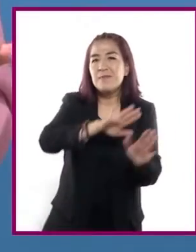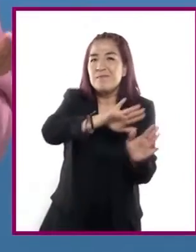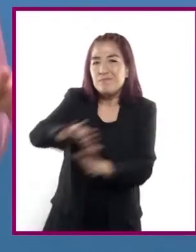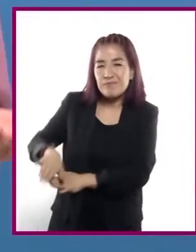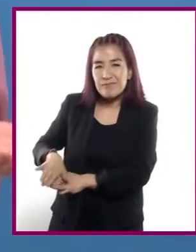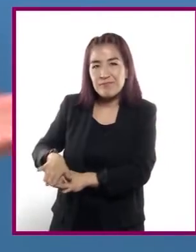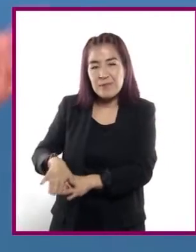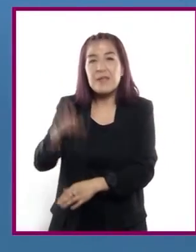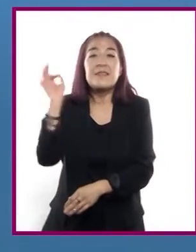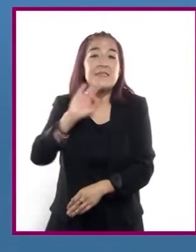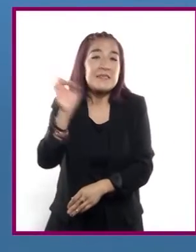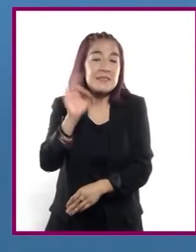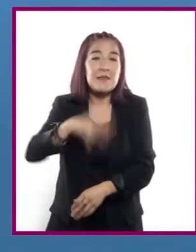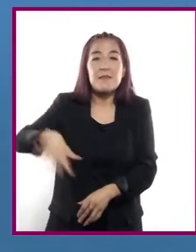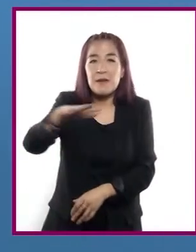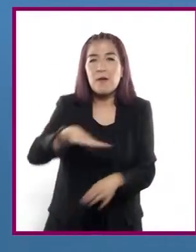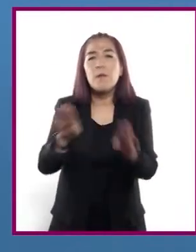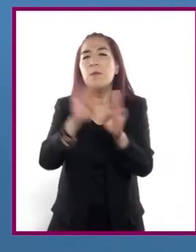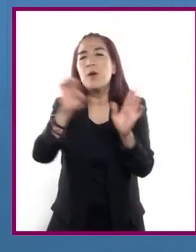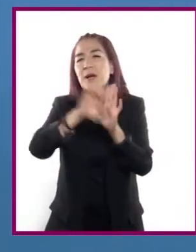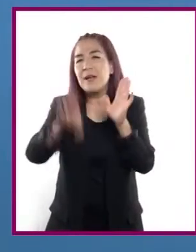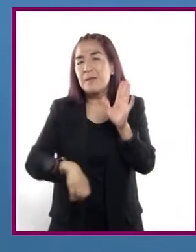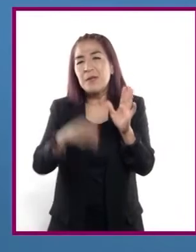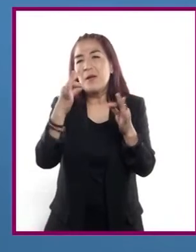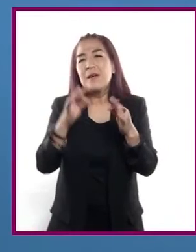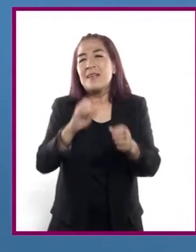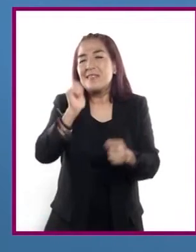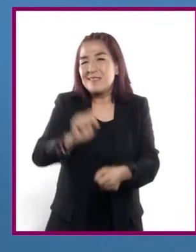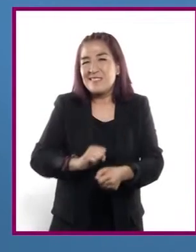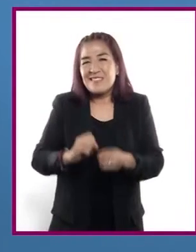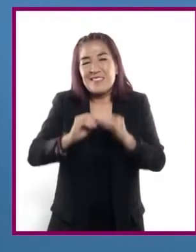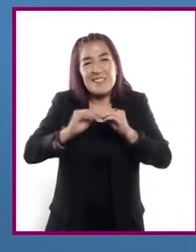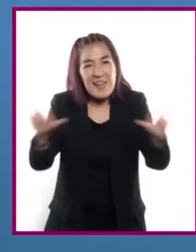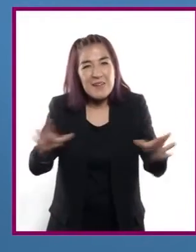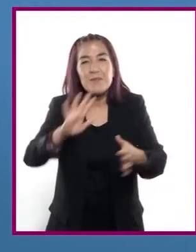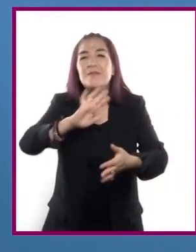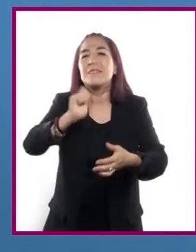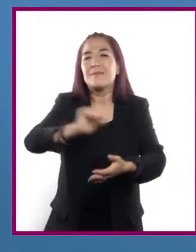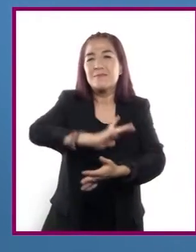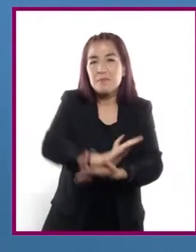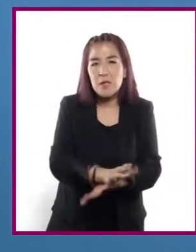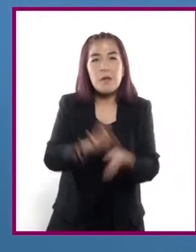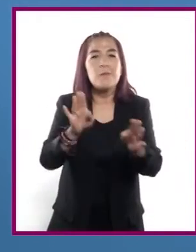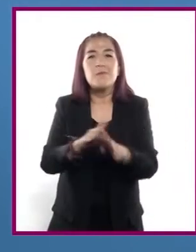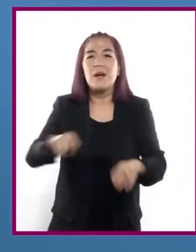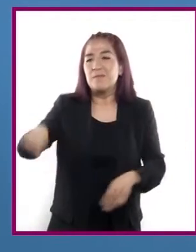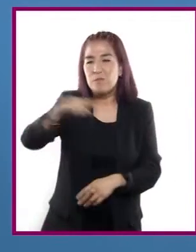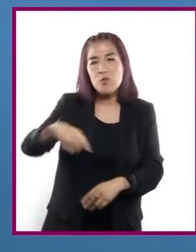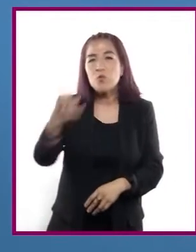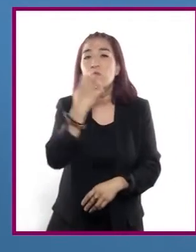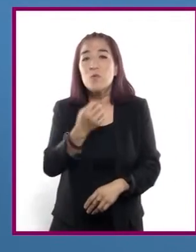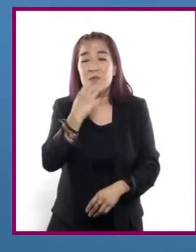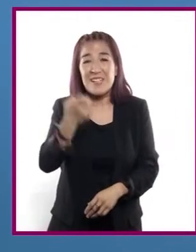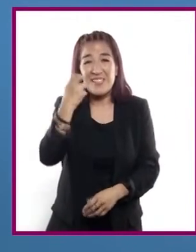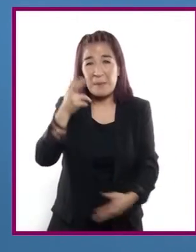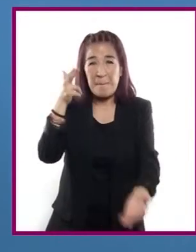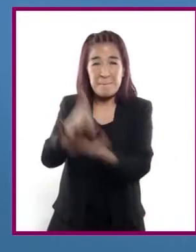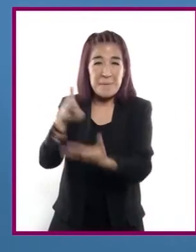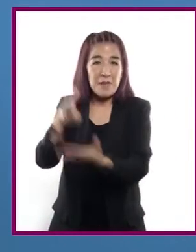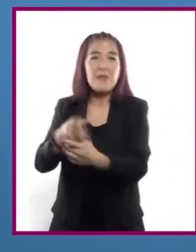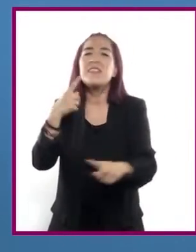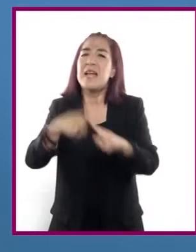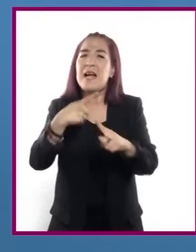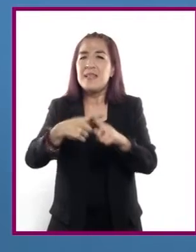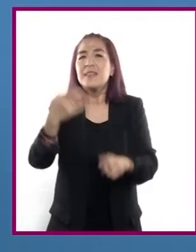exclusión. Quizás el ejemplo más claro de segregación ha sido el exterminio de los judíos promovido por